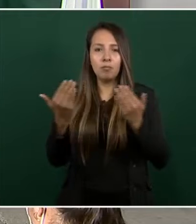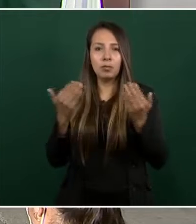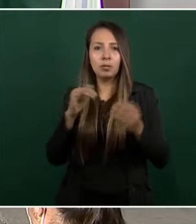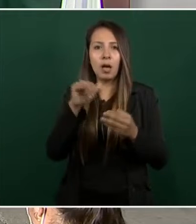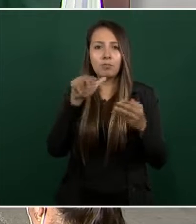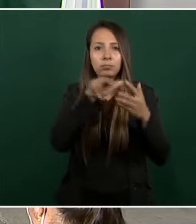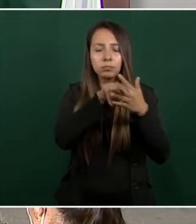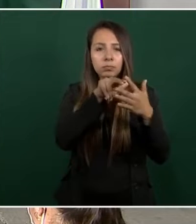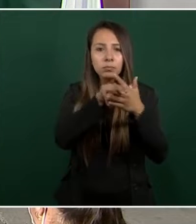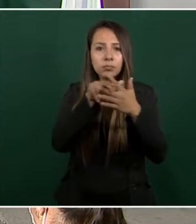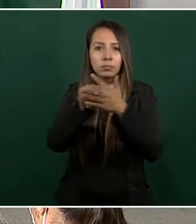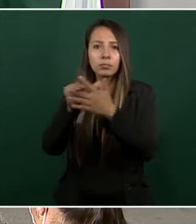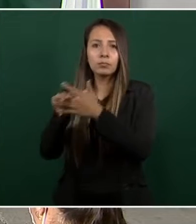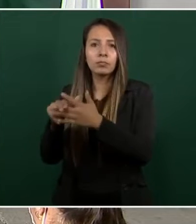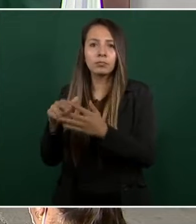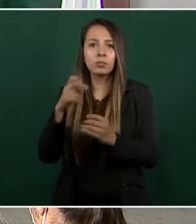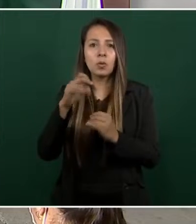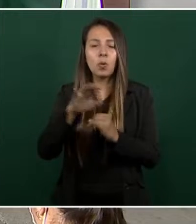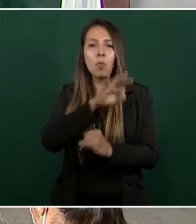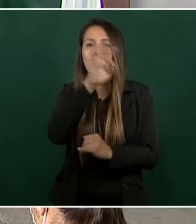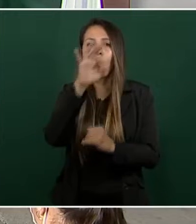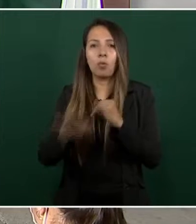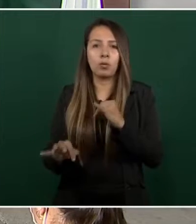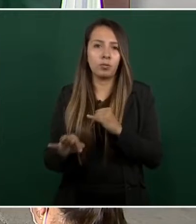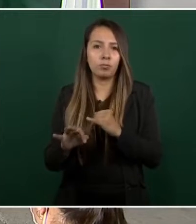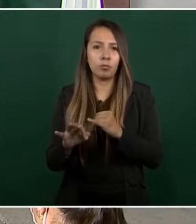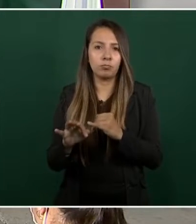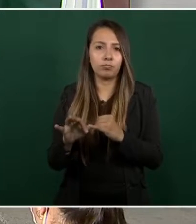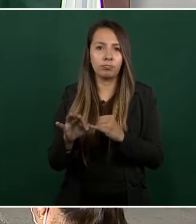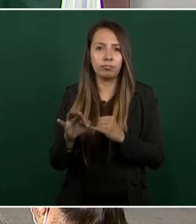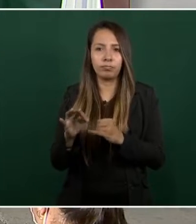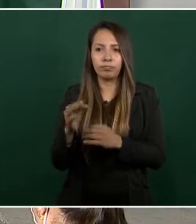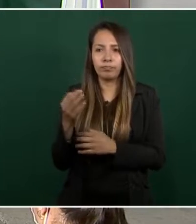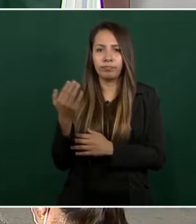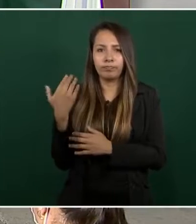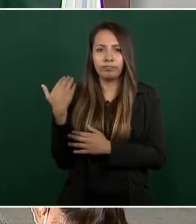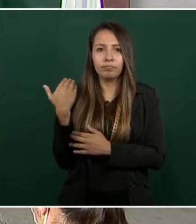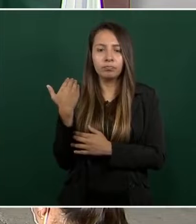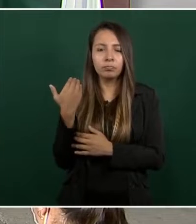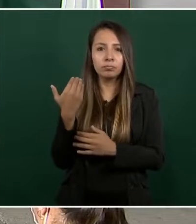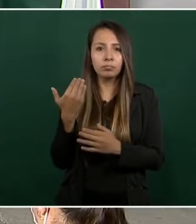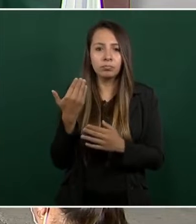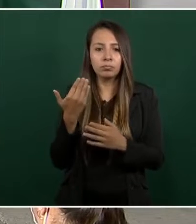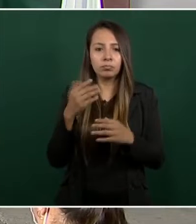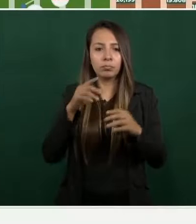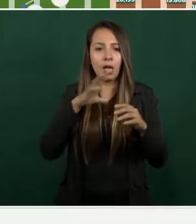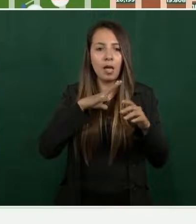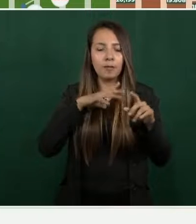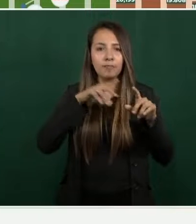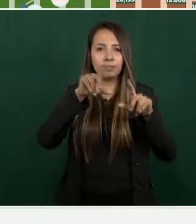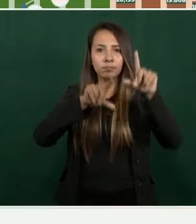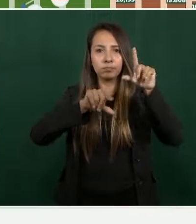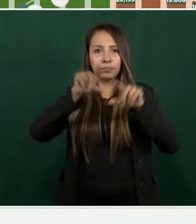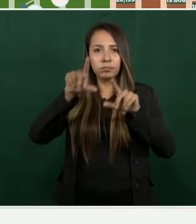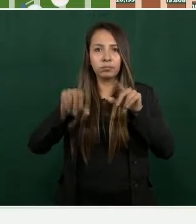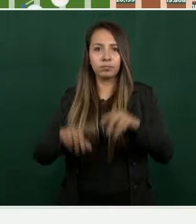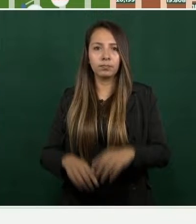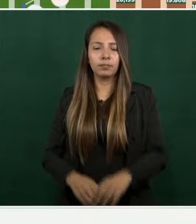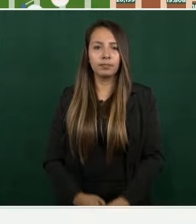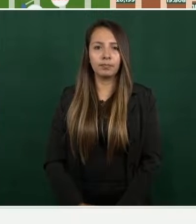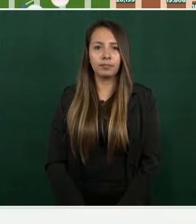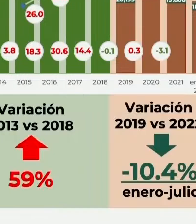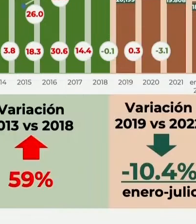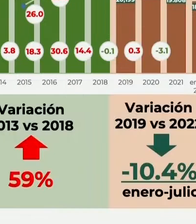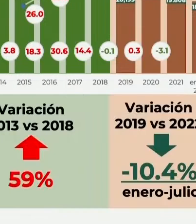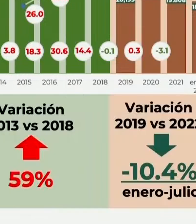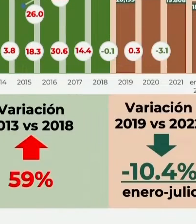de las últimas administraciones, la variación en el periodo de